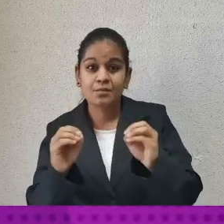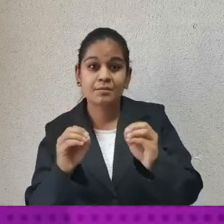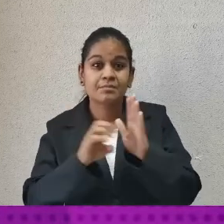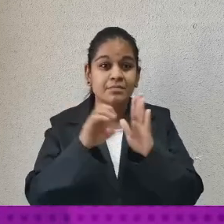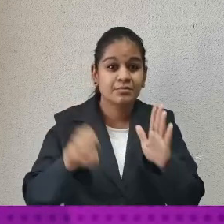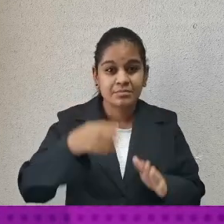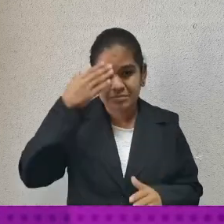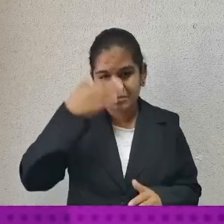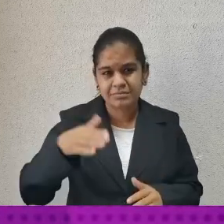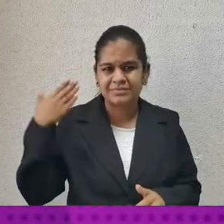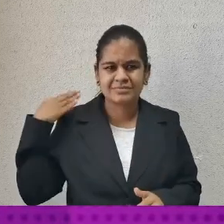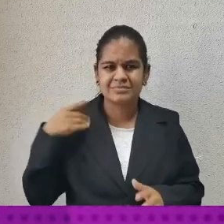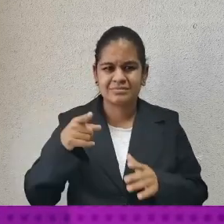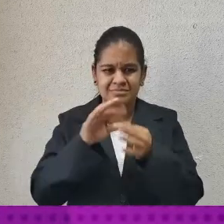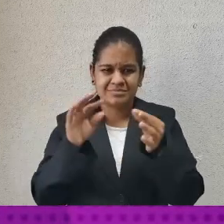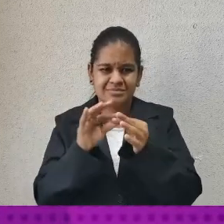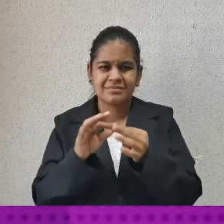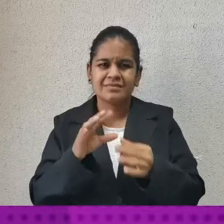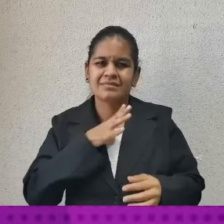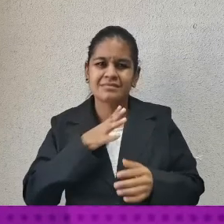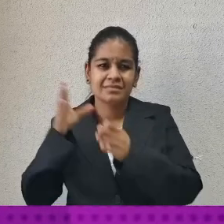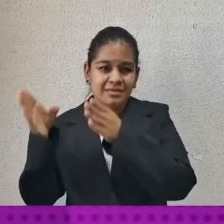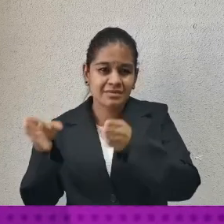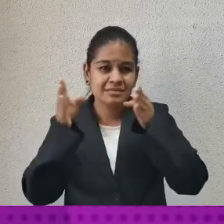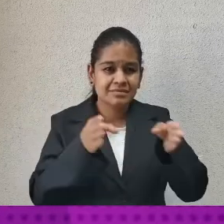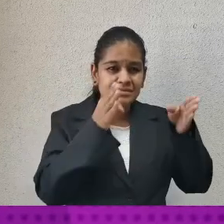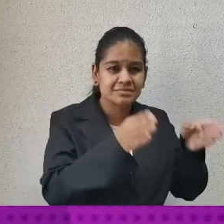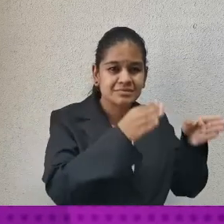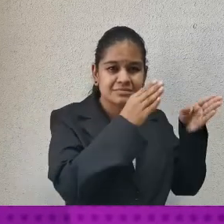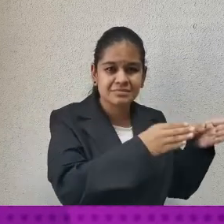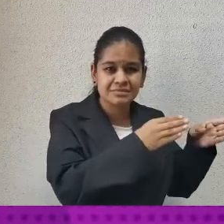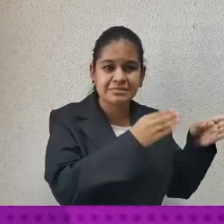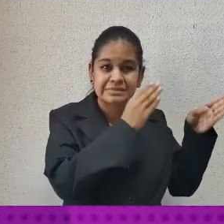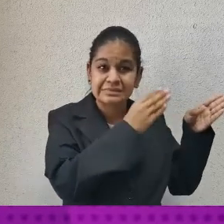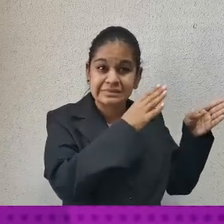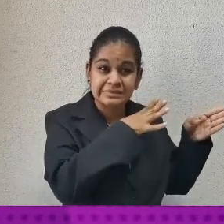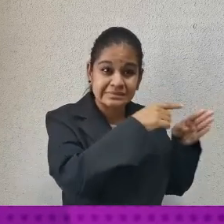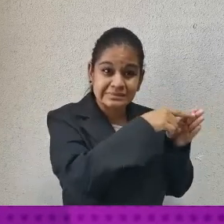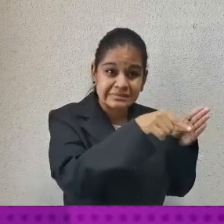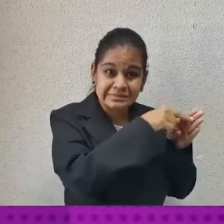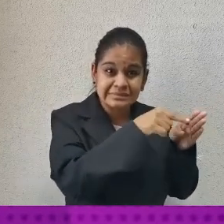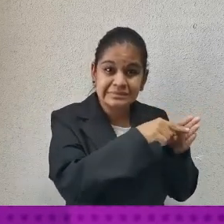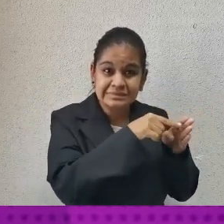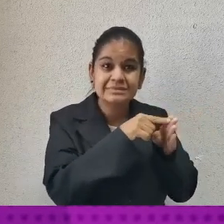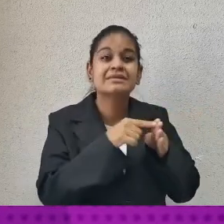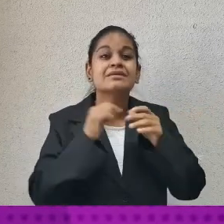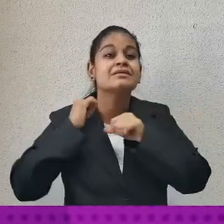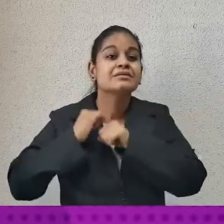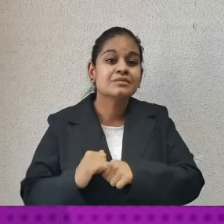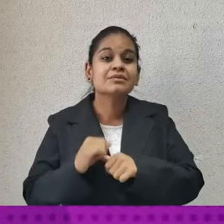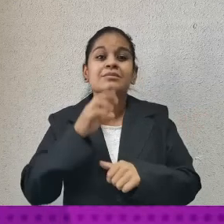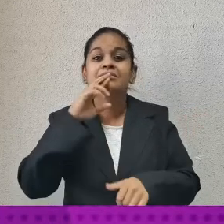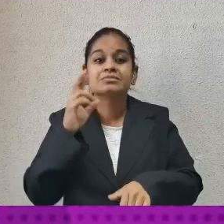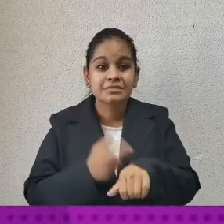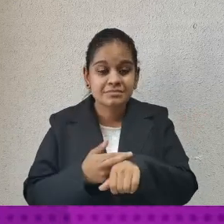lo comentaba en algún programa anterior, hay una parte en la que las autoridades electorales operan un proceso electoral, toda la